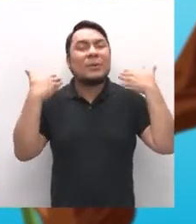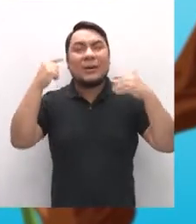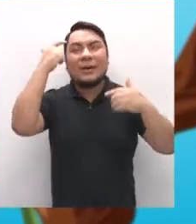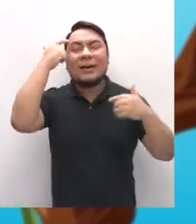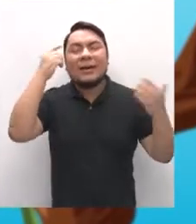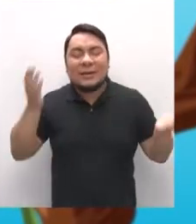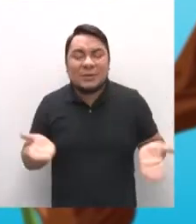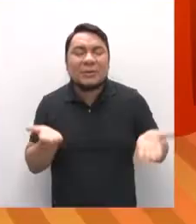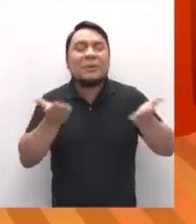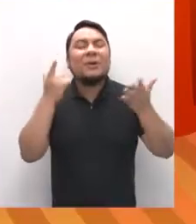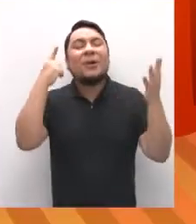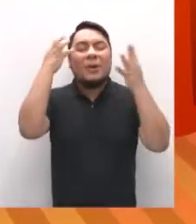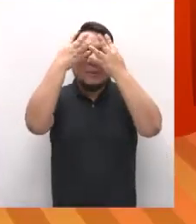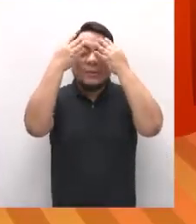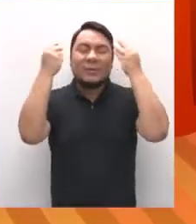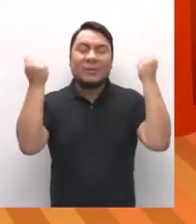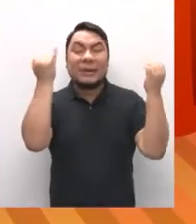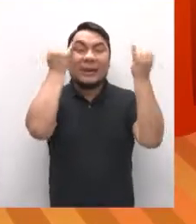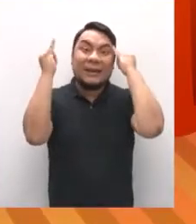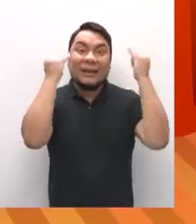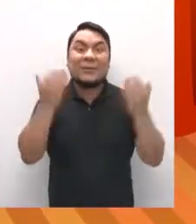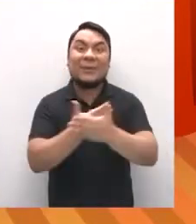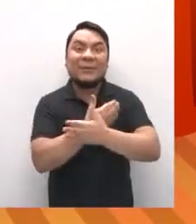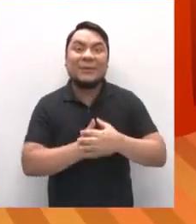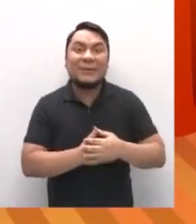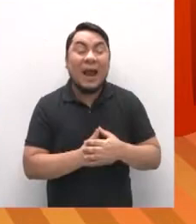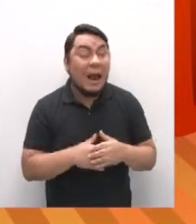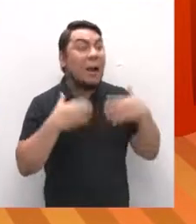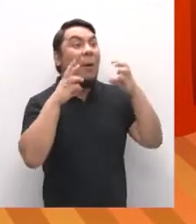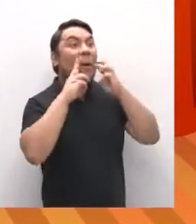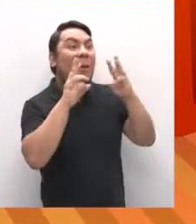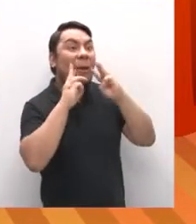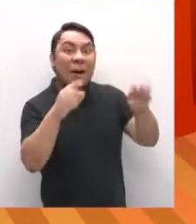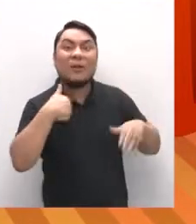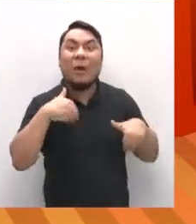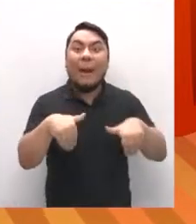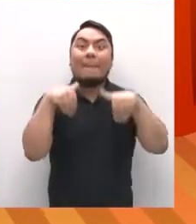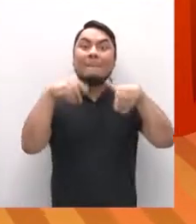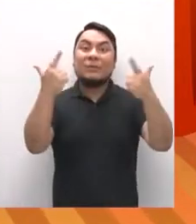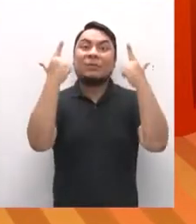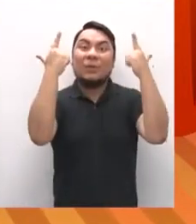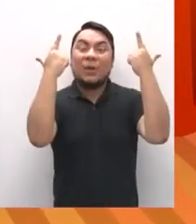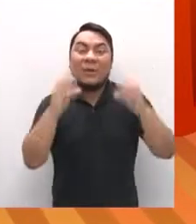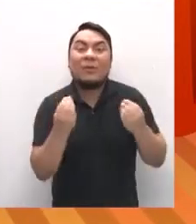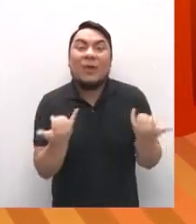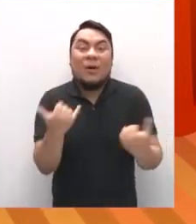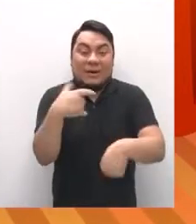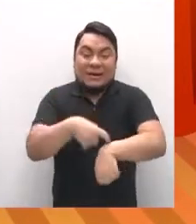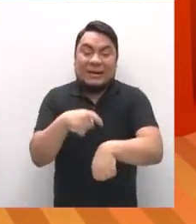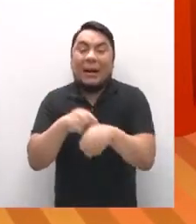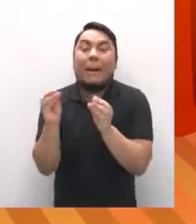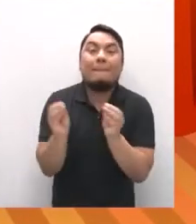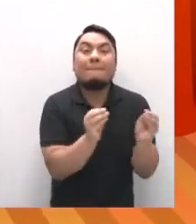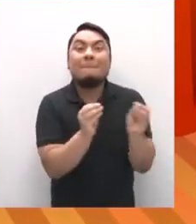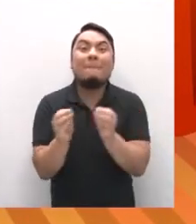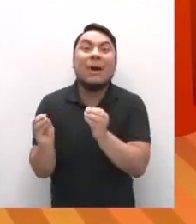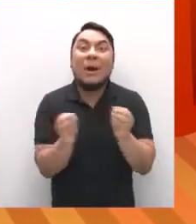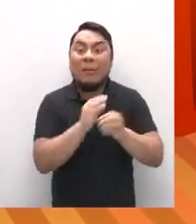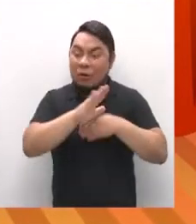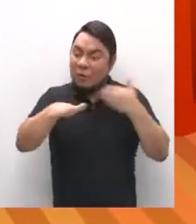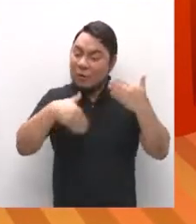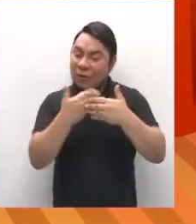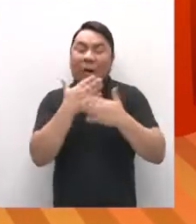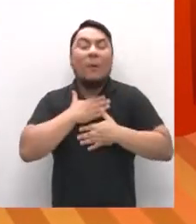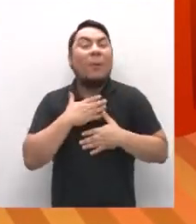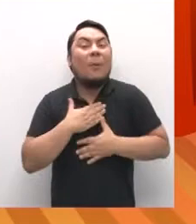a tener nuevas ideas. ¡Guau! Entonces, soy un perro con suerte, porque es tiempo de mover todo. Todo